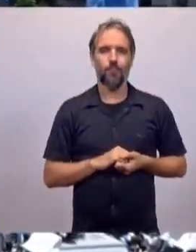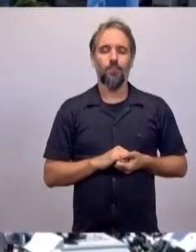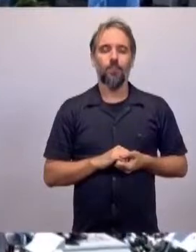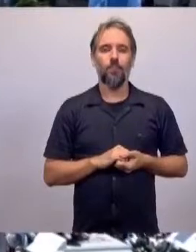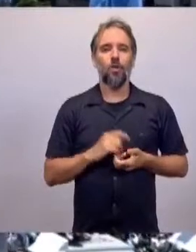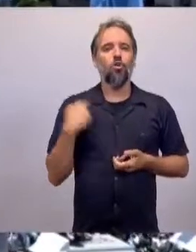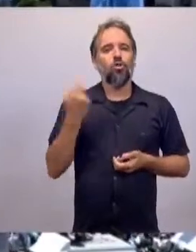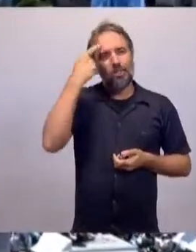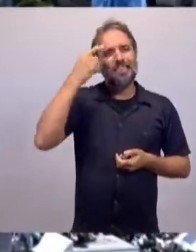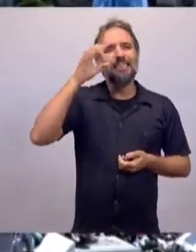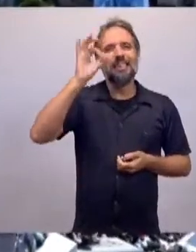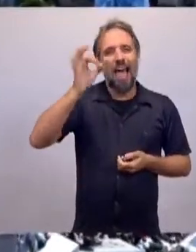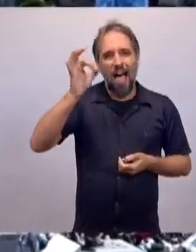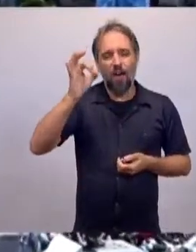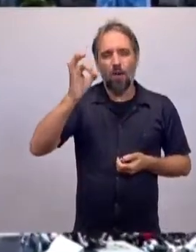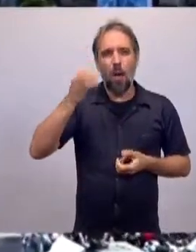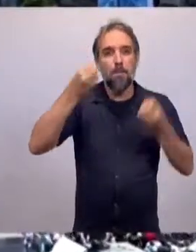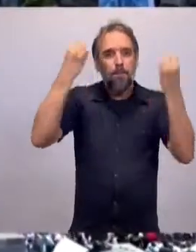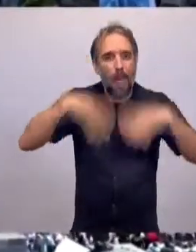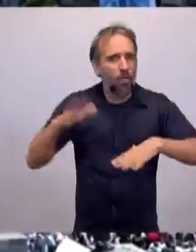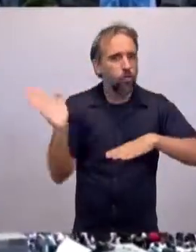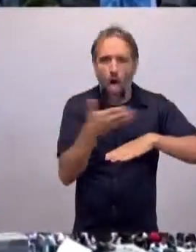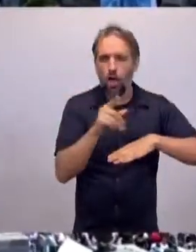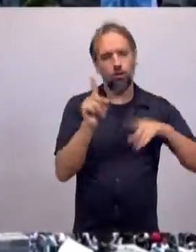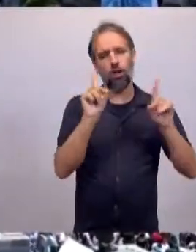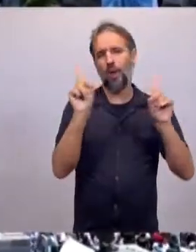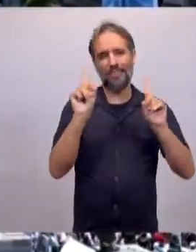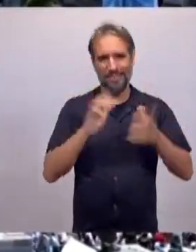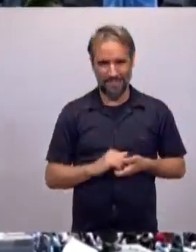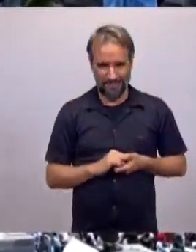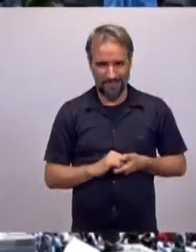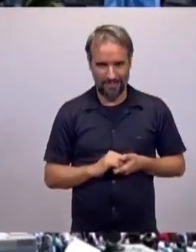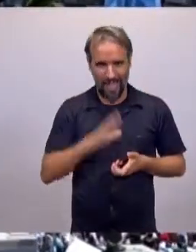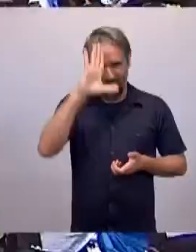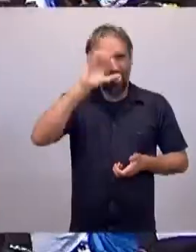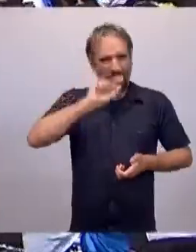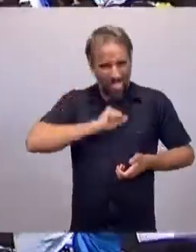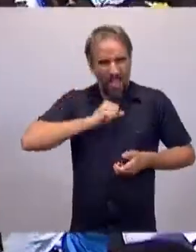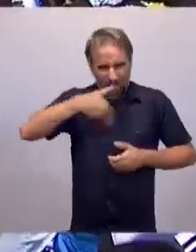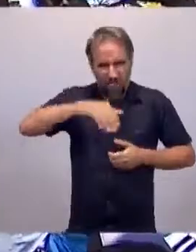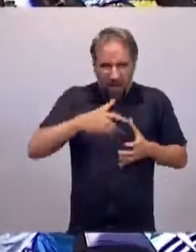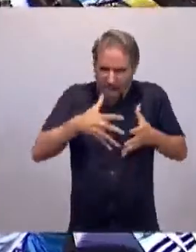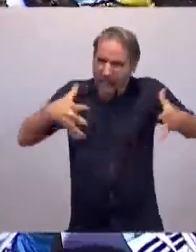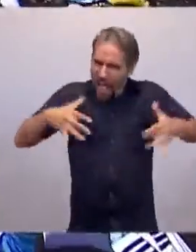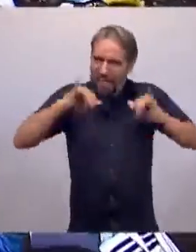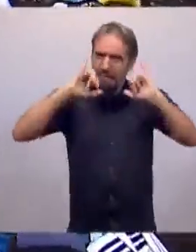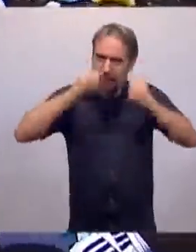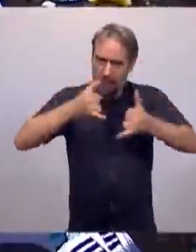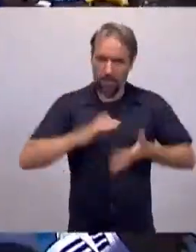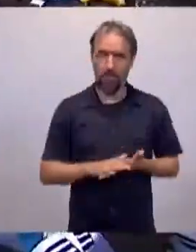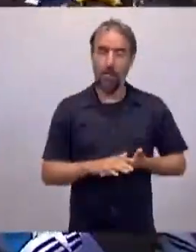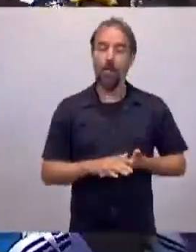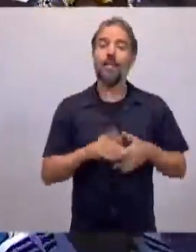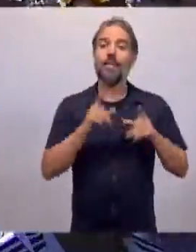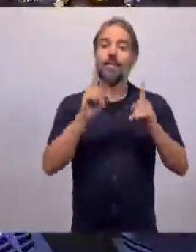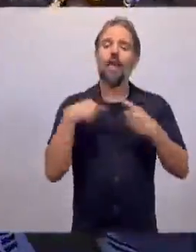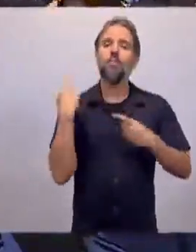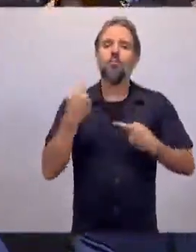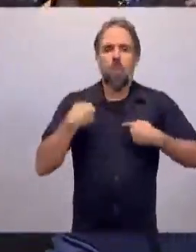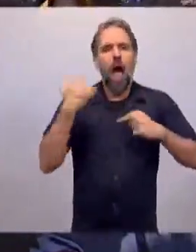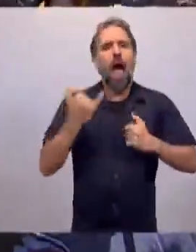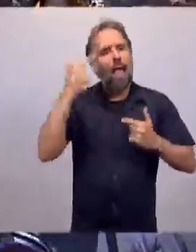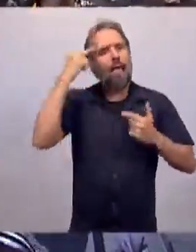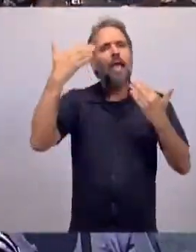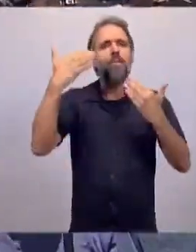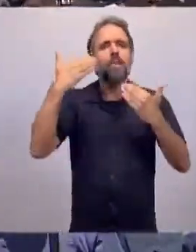También sabemos que no todo está perdido. Los desafíos que tenemos son enormes, pero también lo es nuestra capacidad